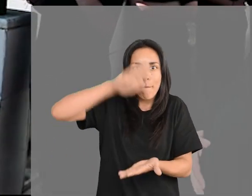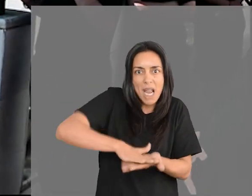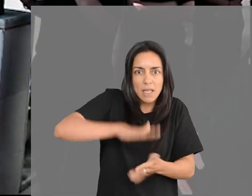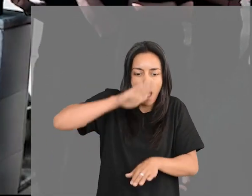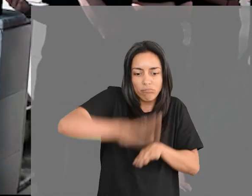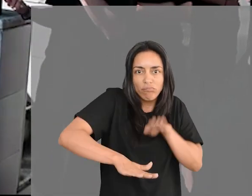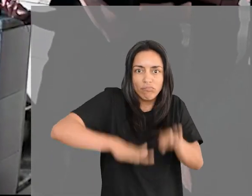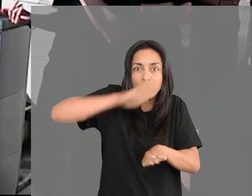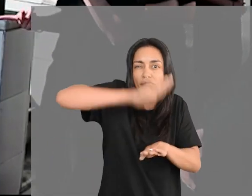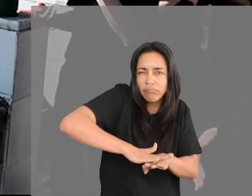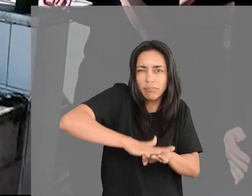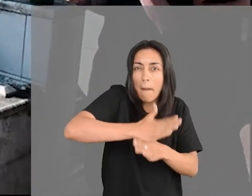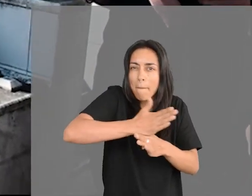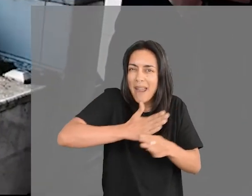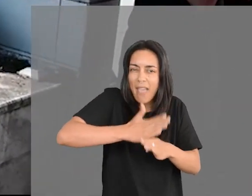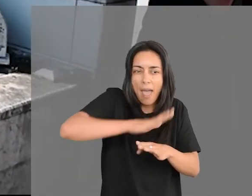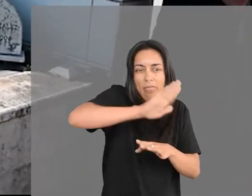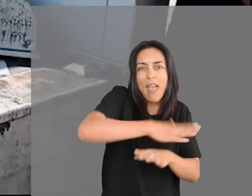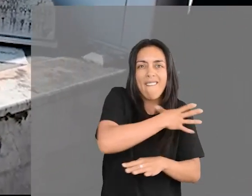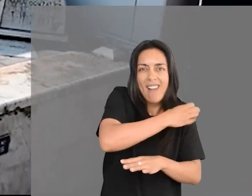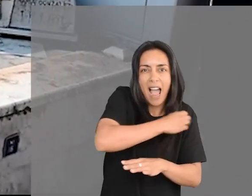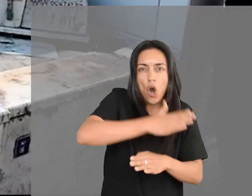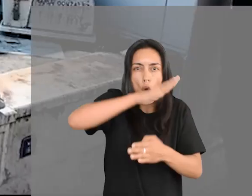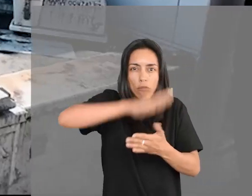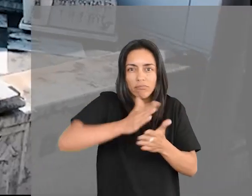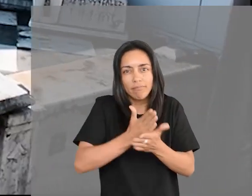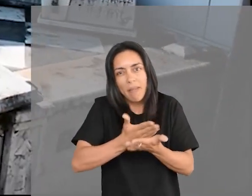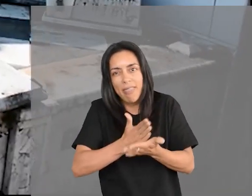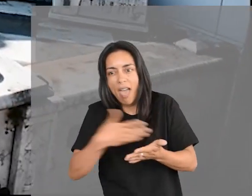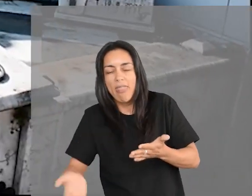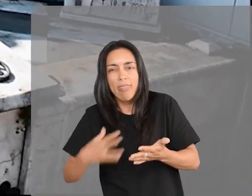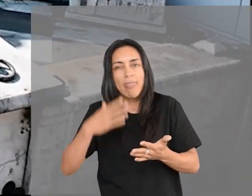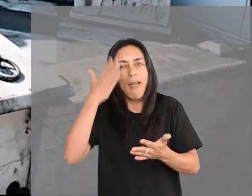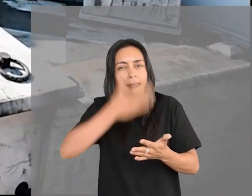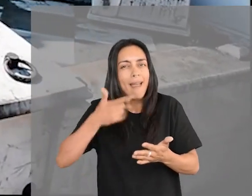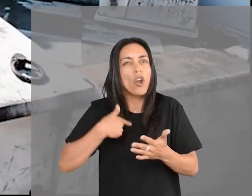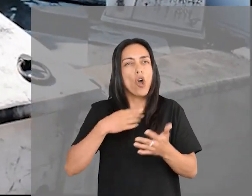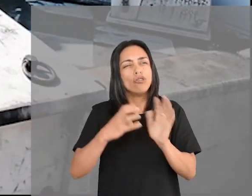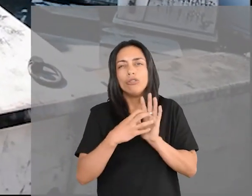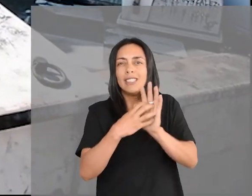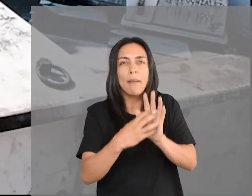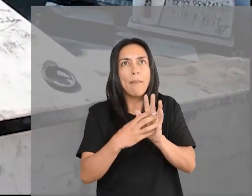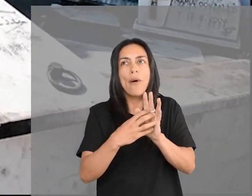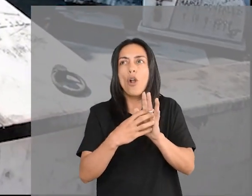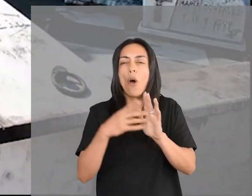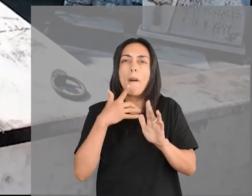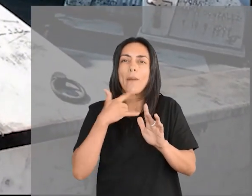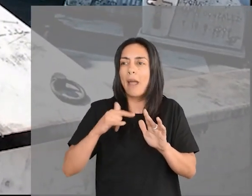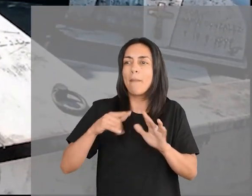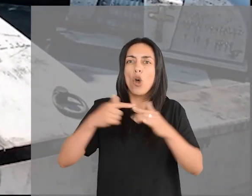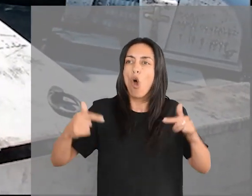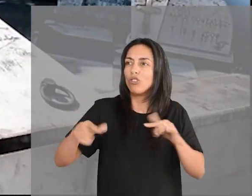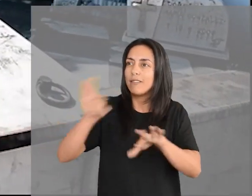y la negra, simbolizando que cada acción que uno toma en la vida tiene su parte buena y su parte mala. También podemos